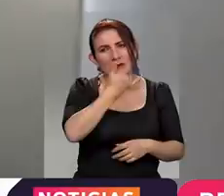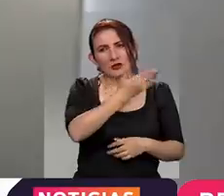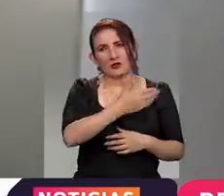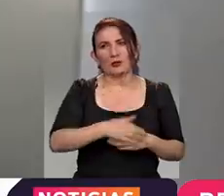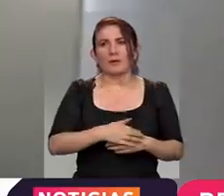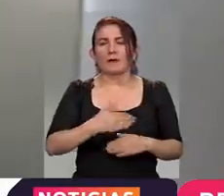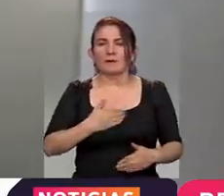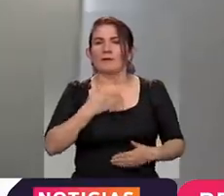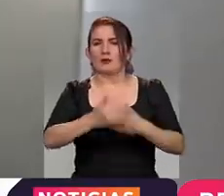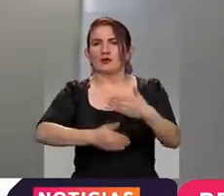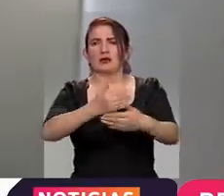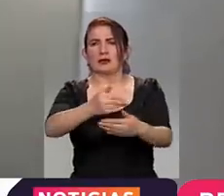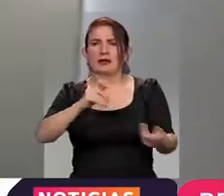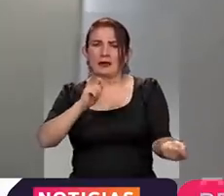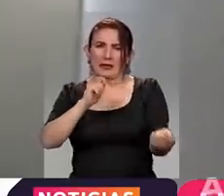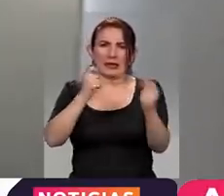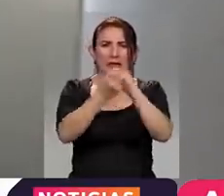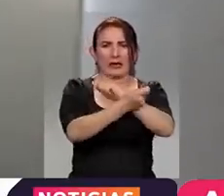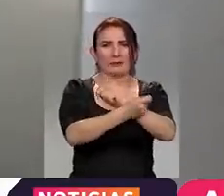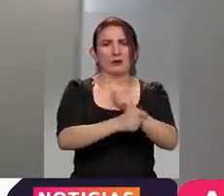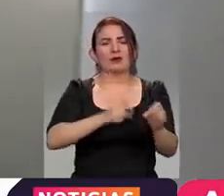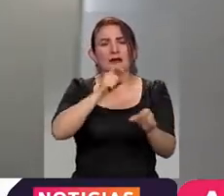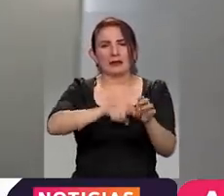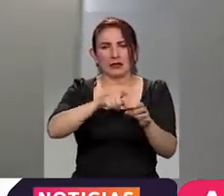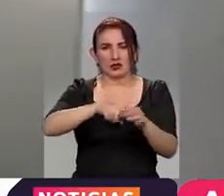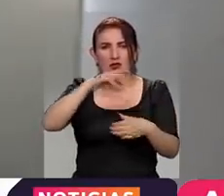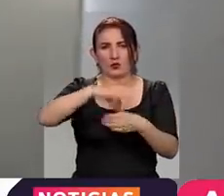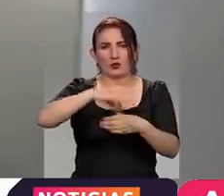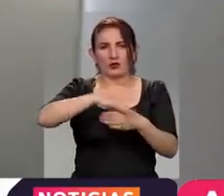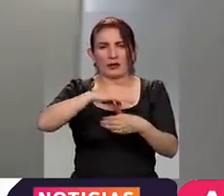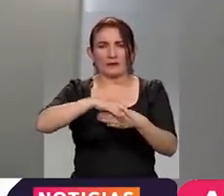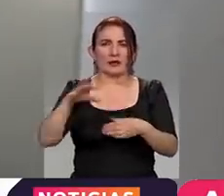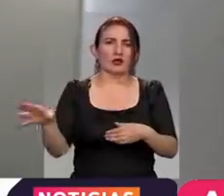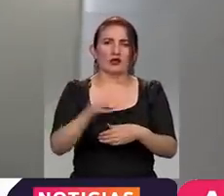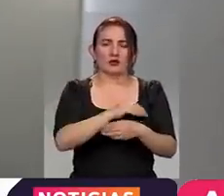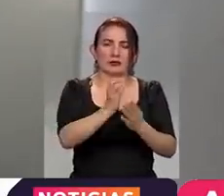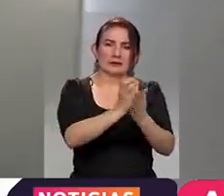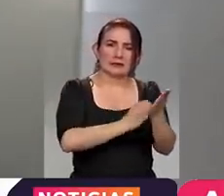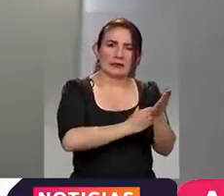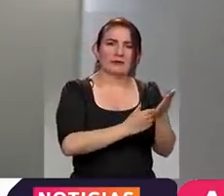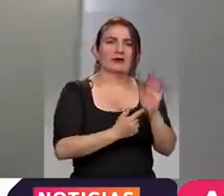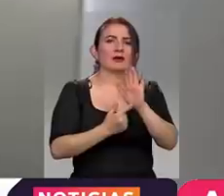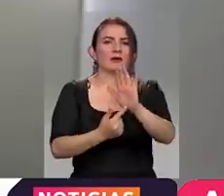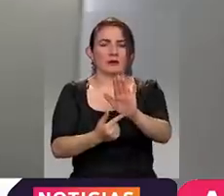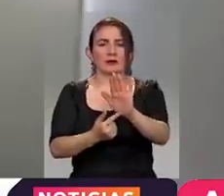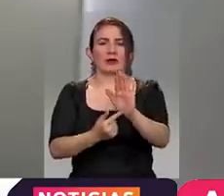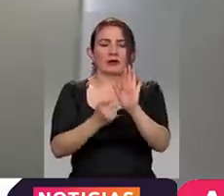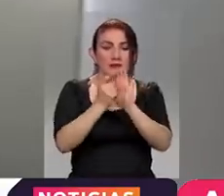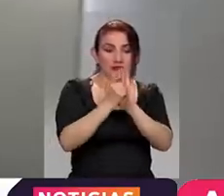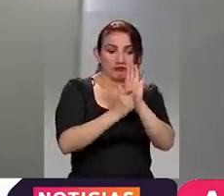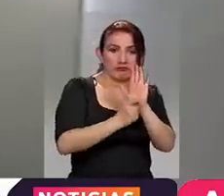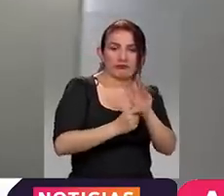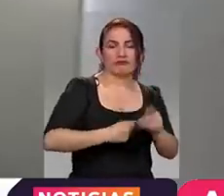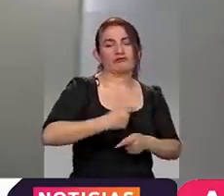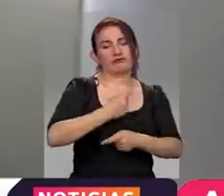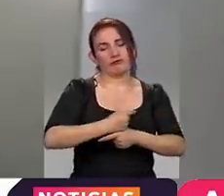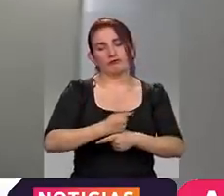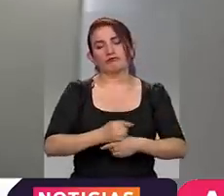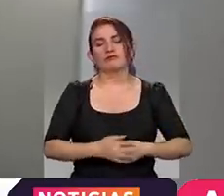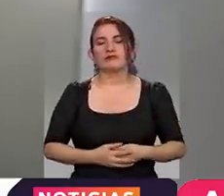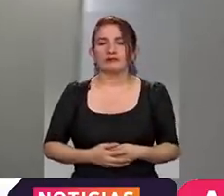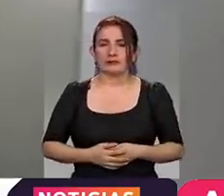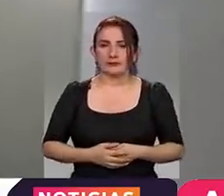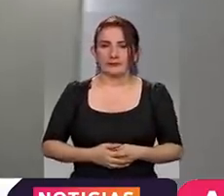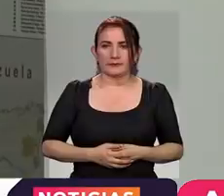Que proceda a hacer el cambio en el registro del votante en los respectivos certificados para que sus datos queden correctamente